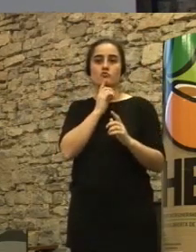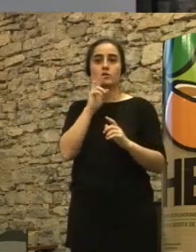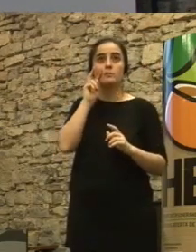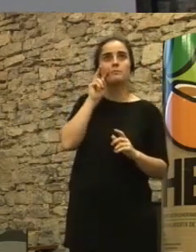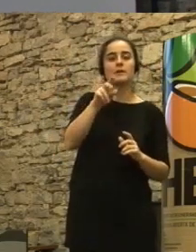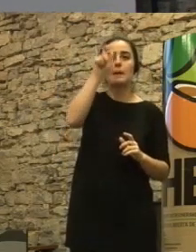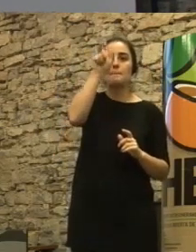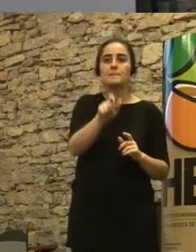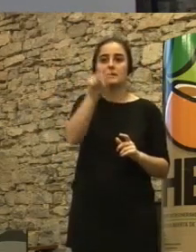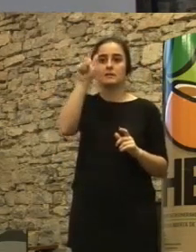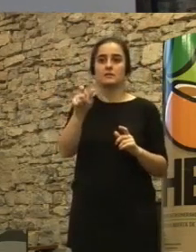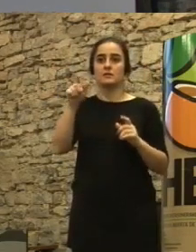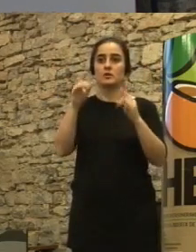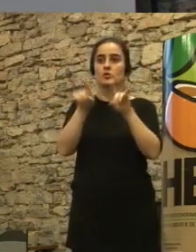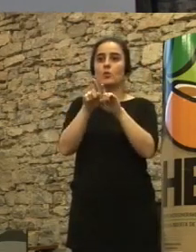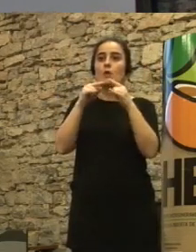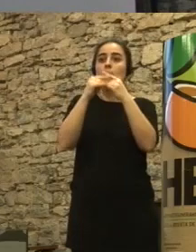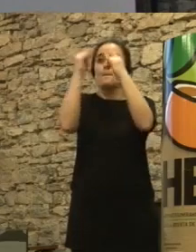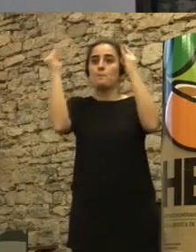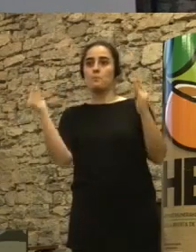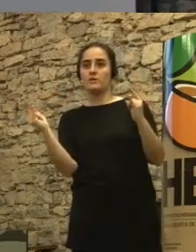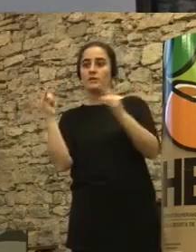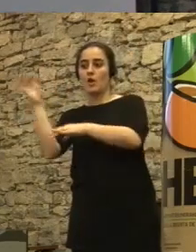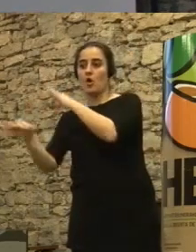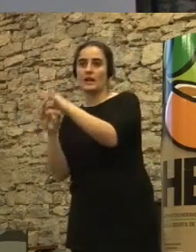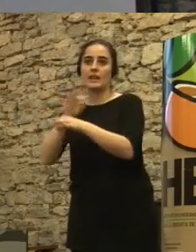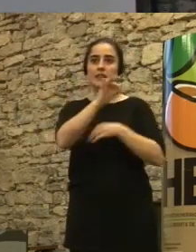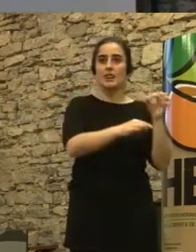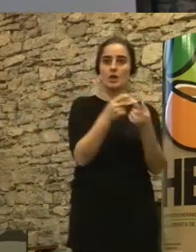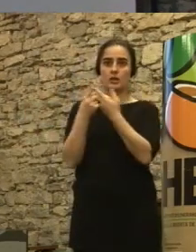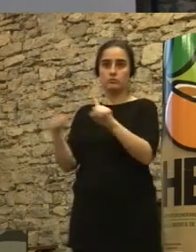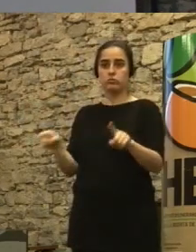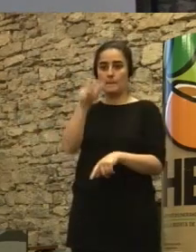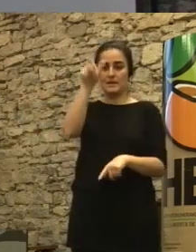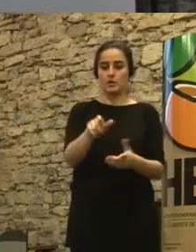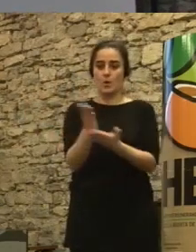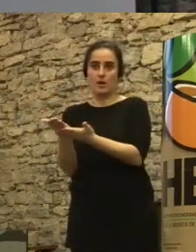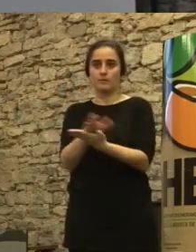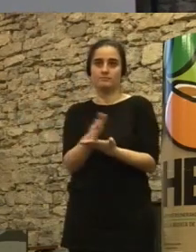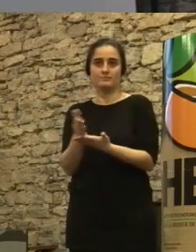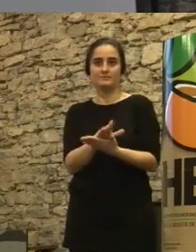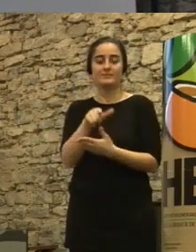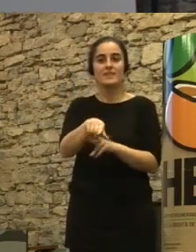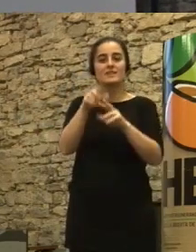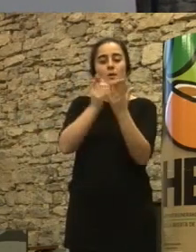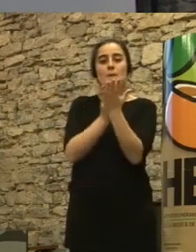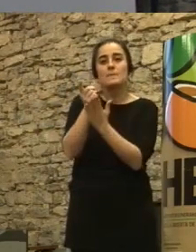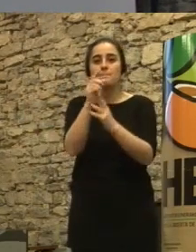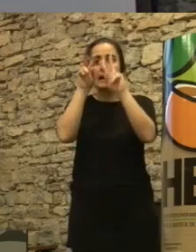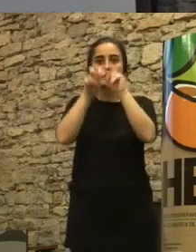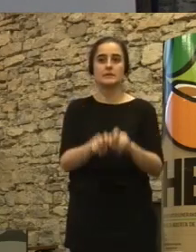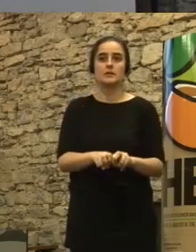son puente entre una organización y otra. Y el análisis de estos mapas es